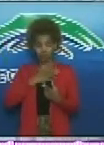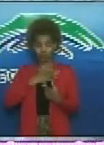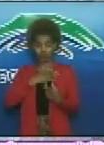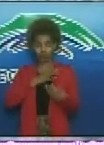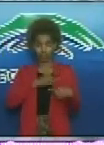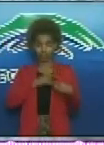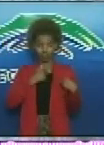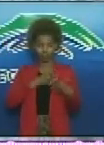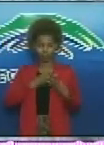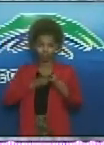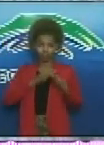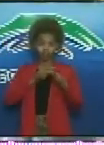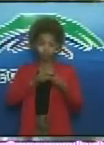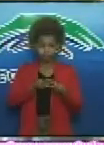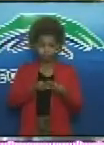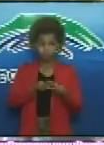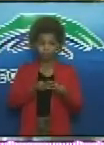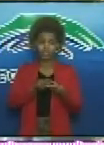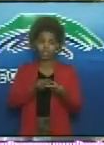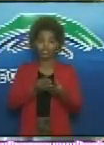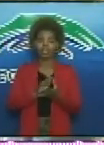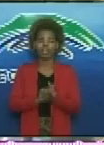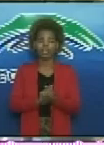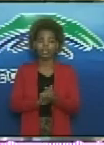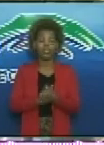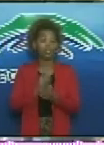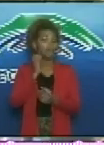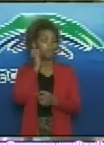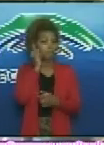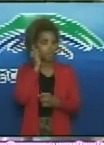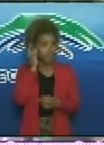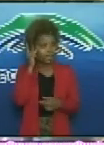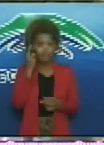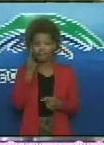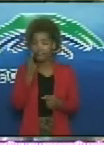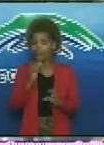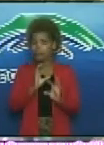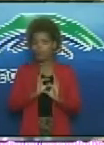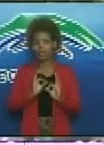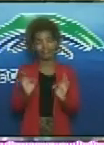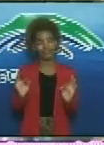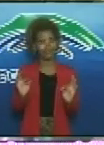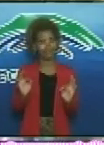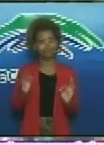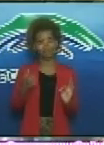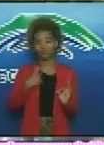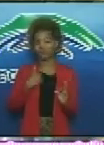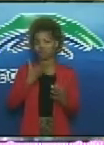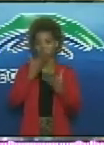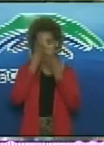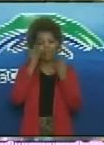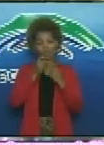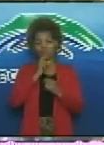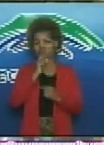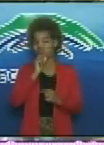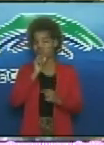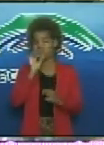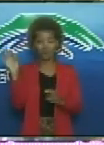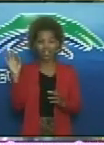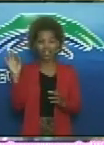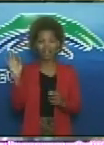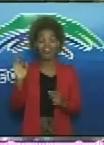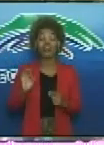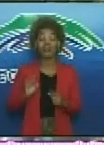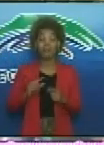la profesionalidad que nos han enseñado. Ha sido una experiencia única, inolvidable, por el